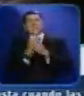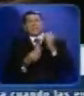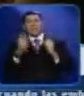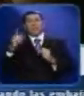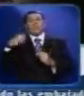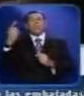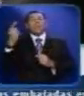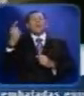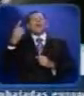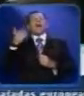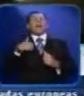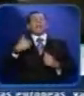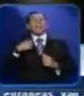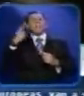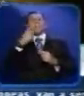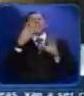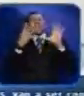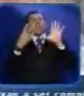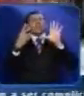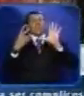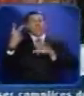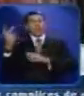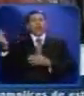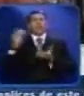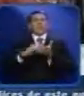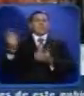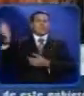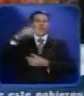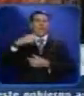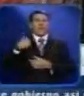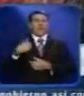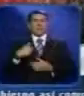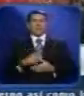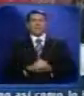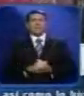regresó a Argentina para continuar ofreciendo su música.